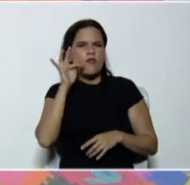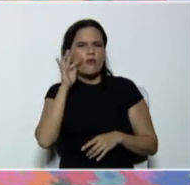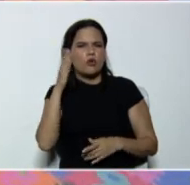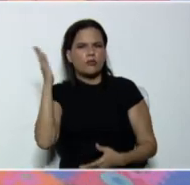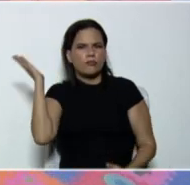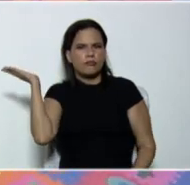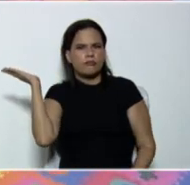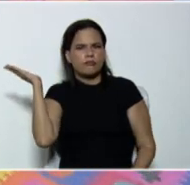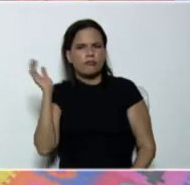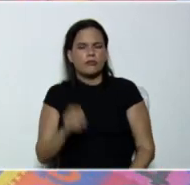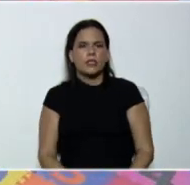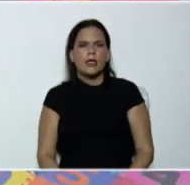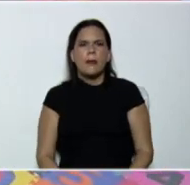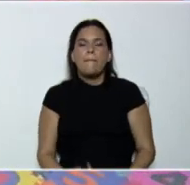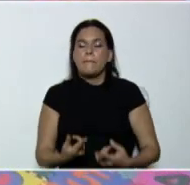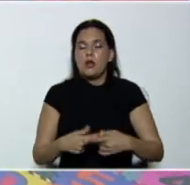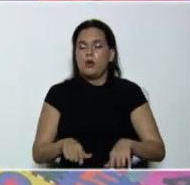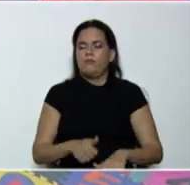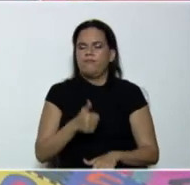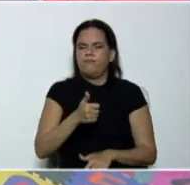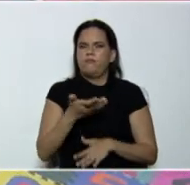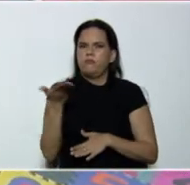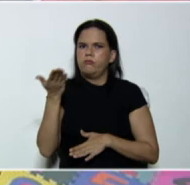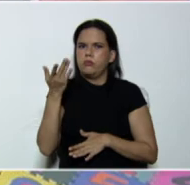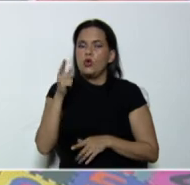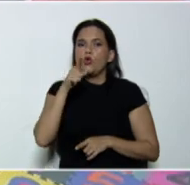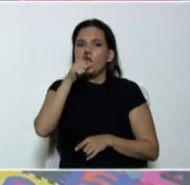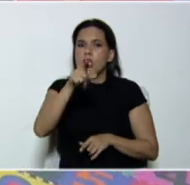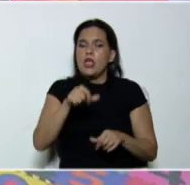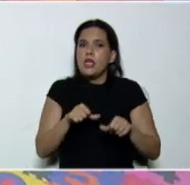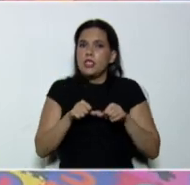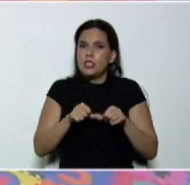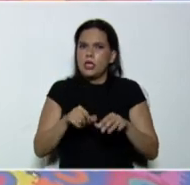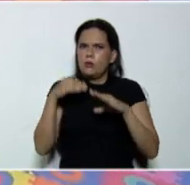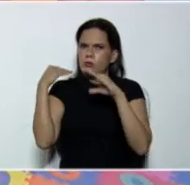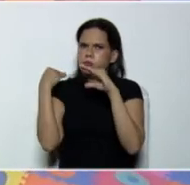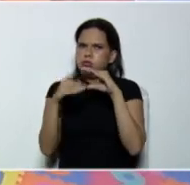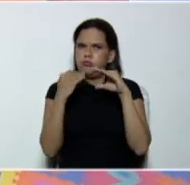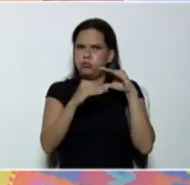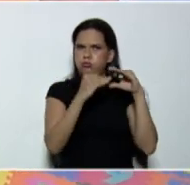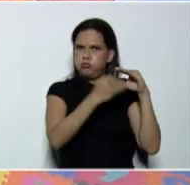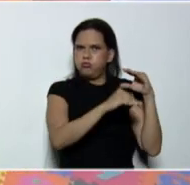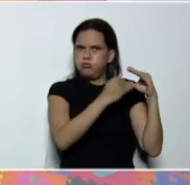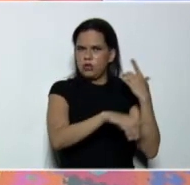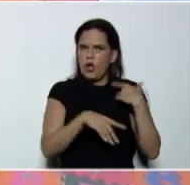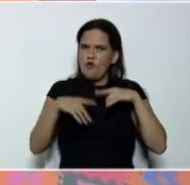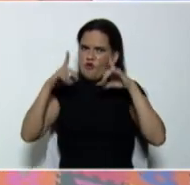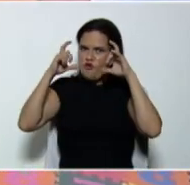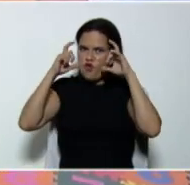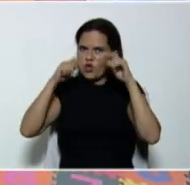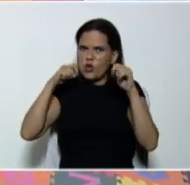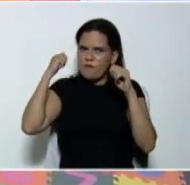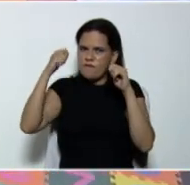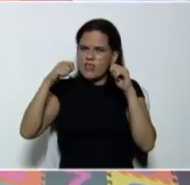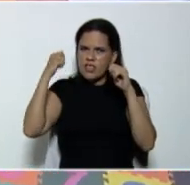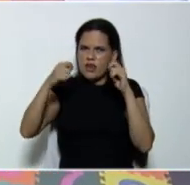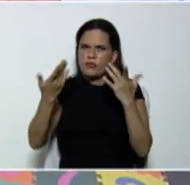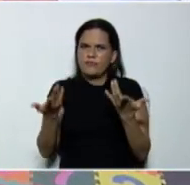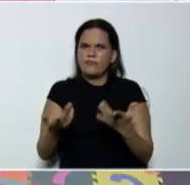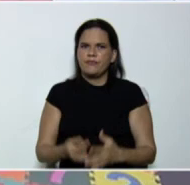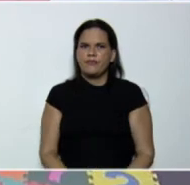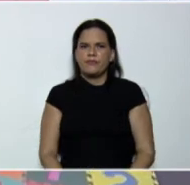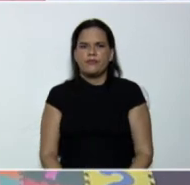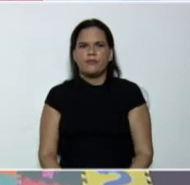@mppeducacion. Pero lo que más nos importa es que ustedes sigan enviándonos esas maravillosas fotografías, videos